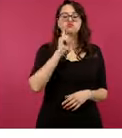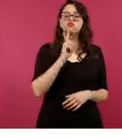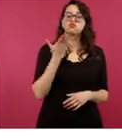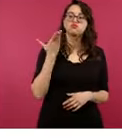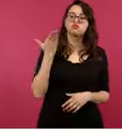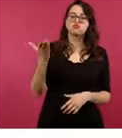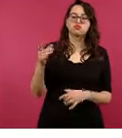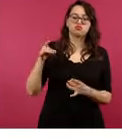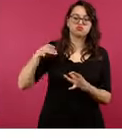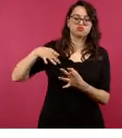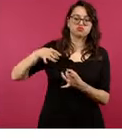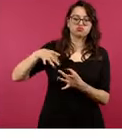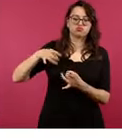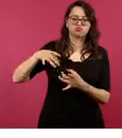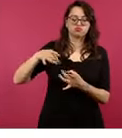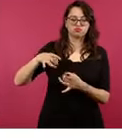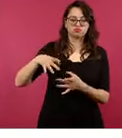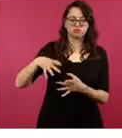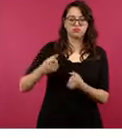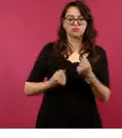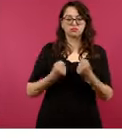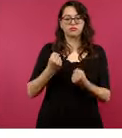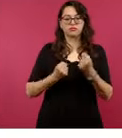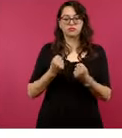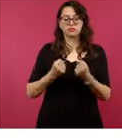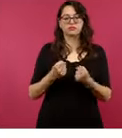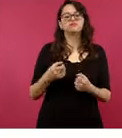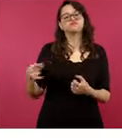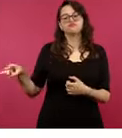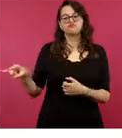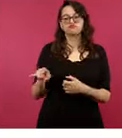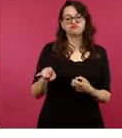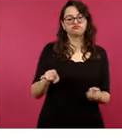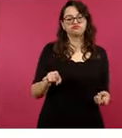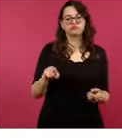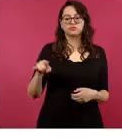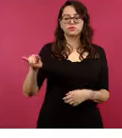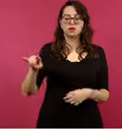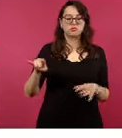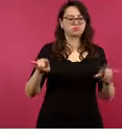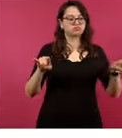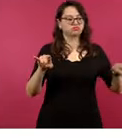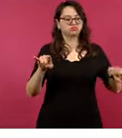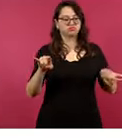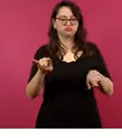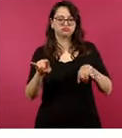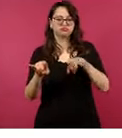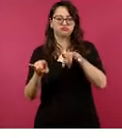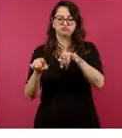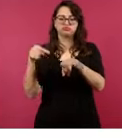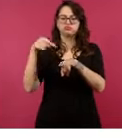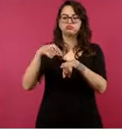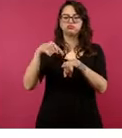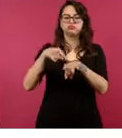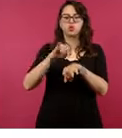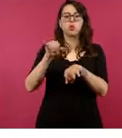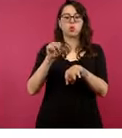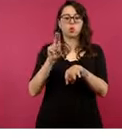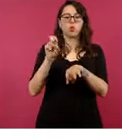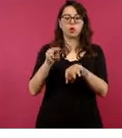Cañada, Juan N., el vinculado a proceso, habría interceptado el vehículo y disparado contra la víctima en